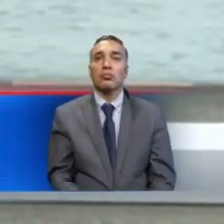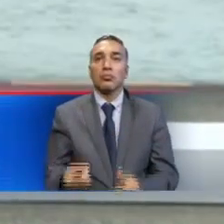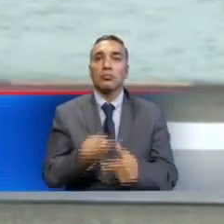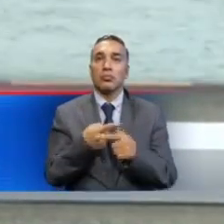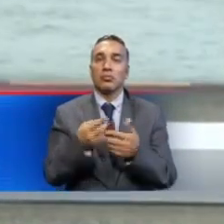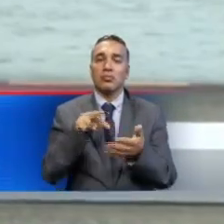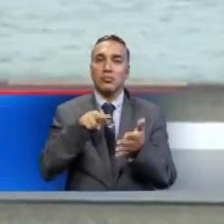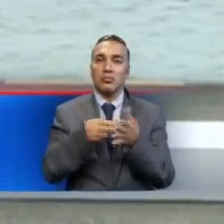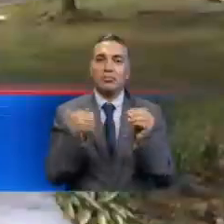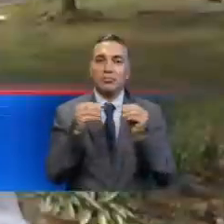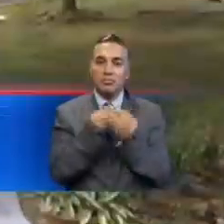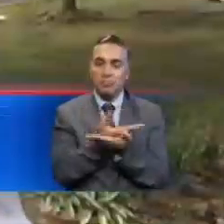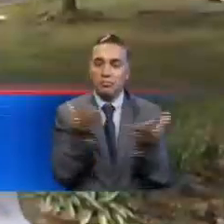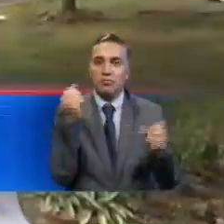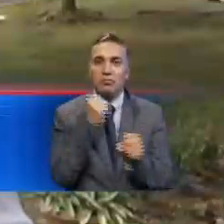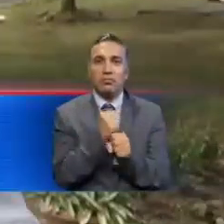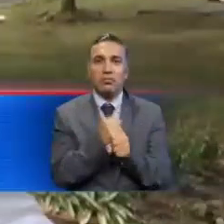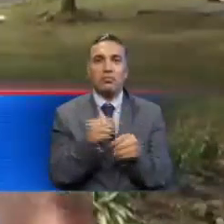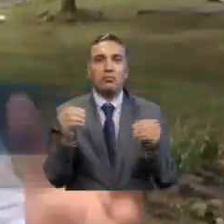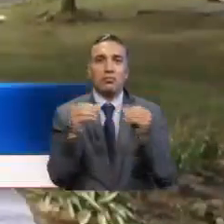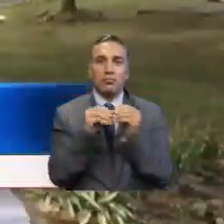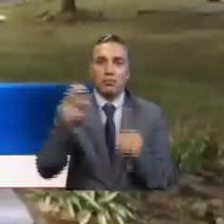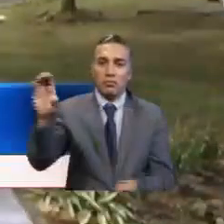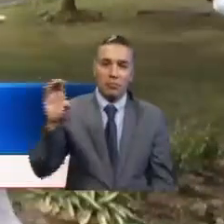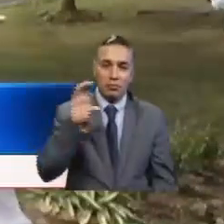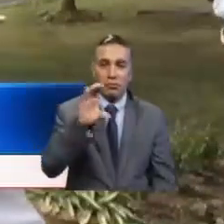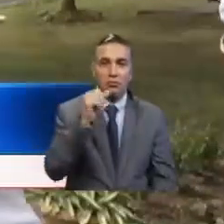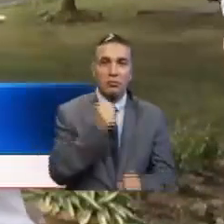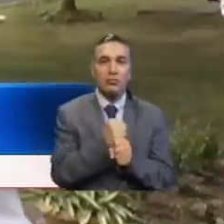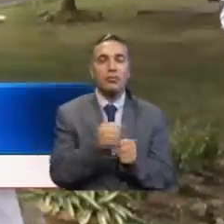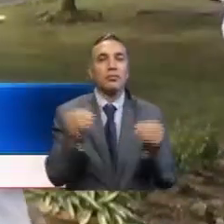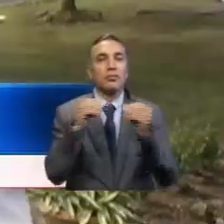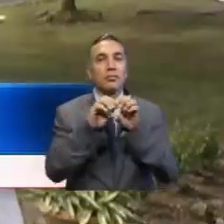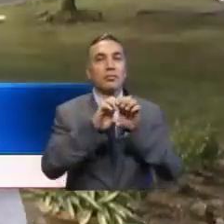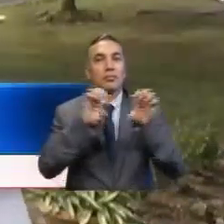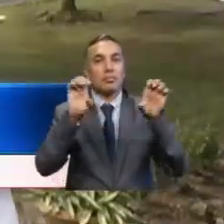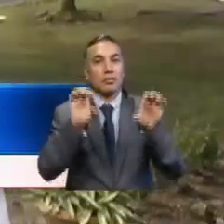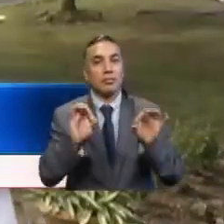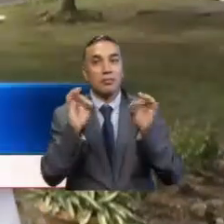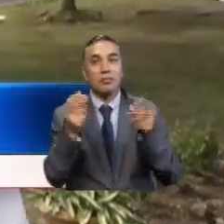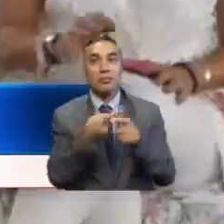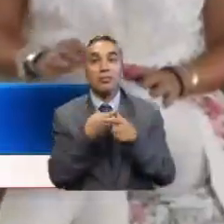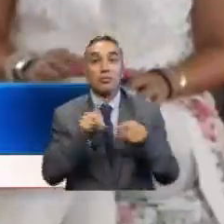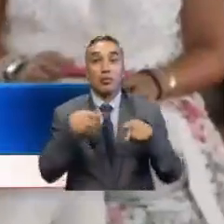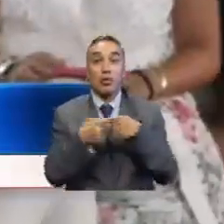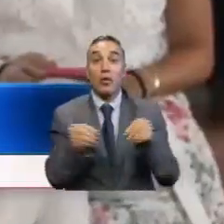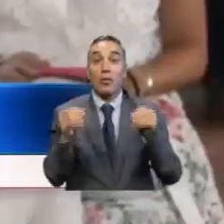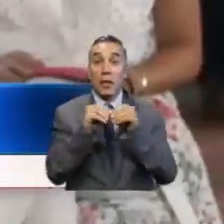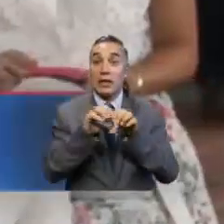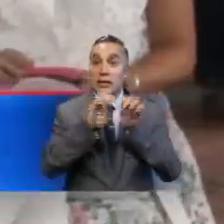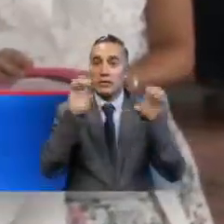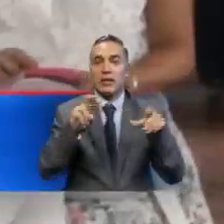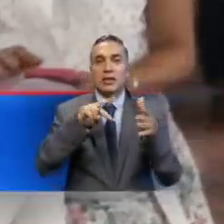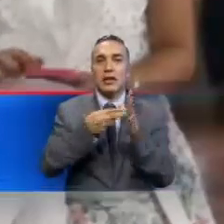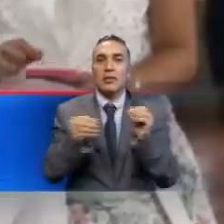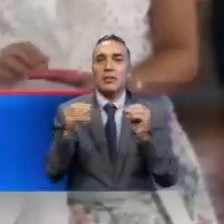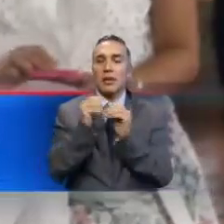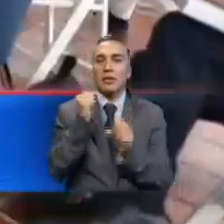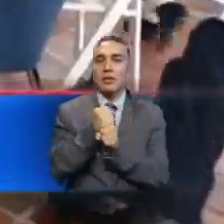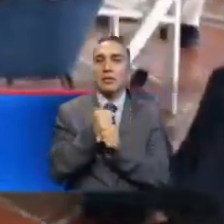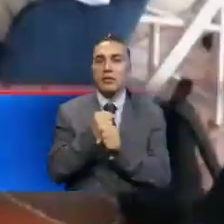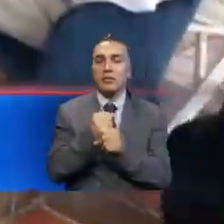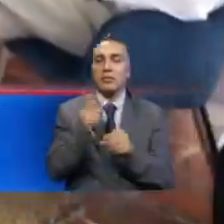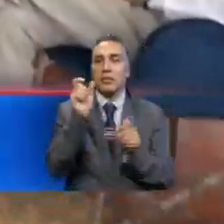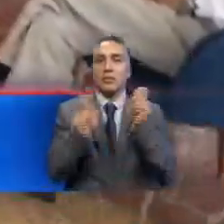en la generación de empleo. Más inversiones generan más empresas y más empresas generan más empleos. Colombia extiende la mano para que